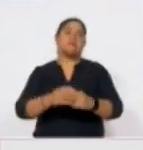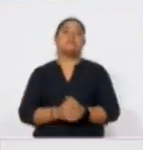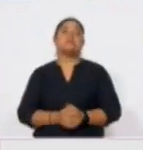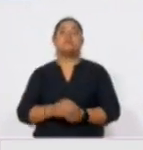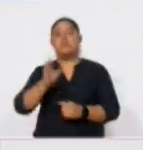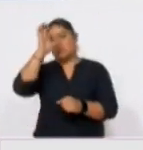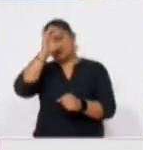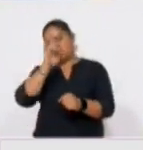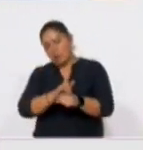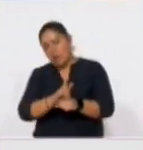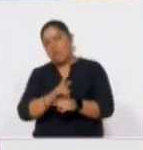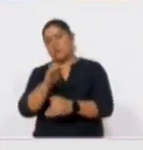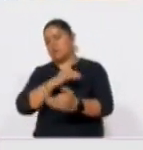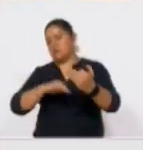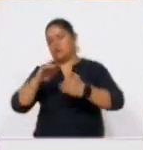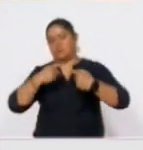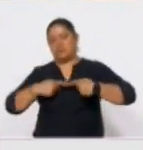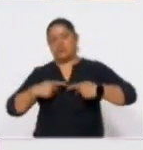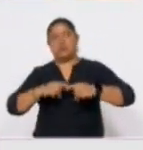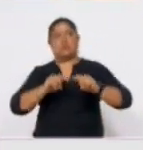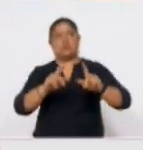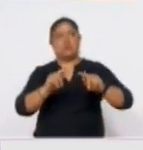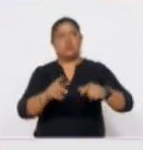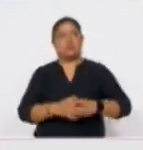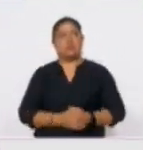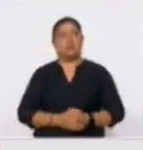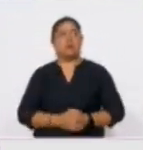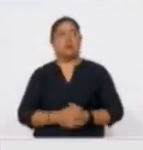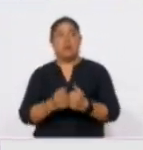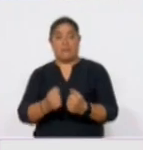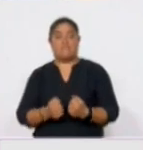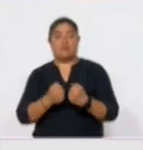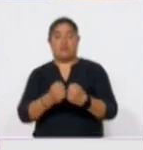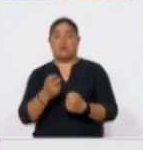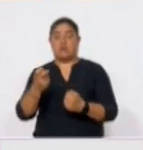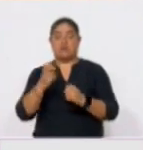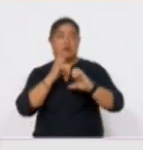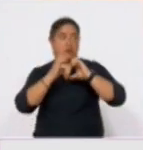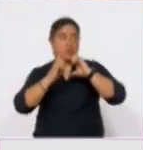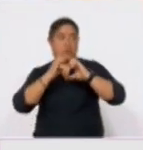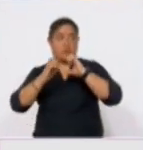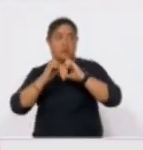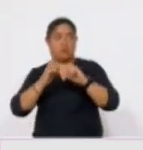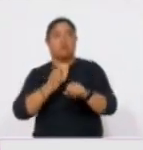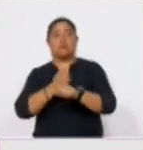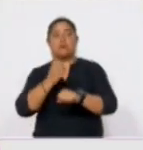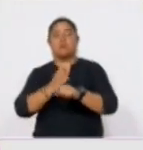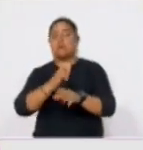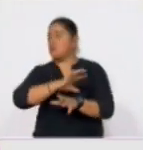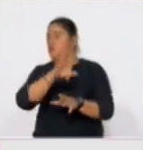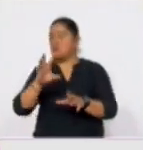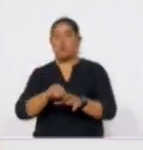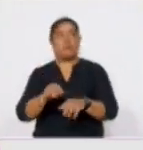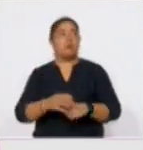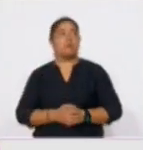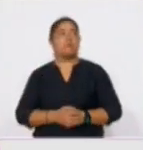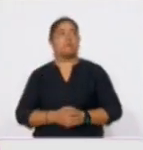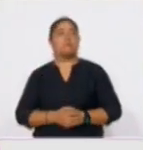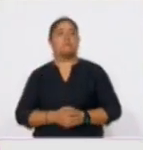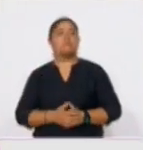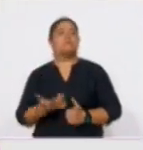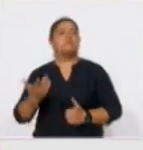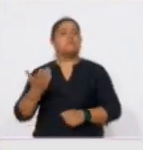de toda la sociedad tlaxcalteca. La verdad, esta acción fortalece la comunicación de todo el Estado. Le decía a una compañera